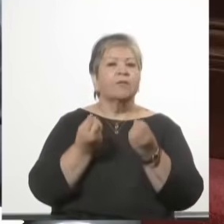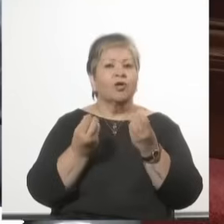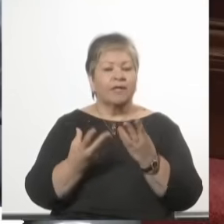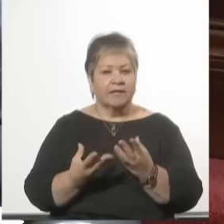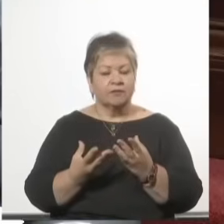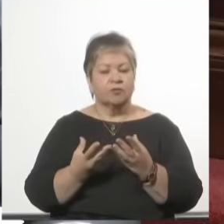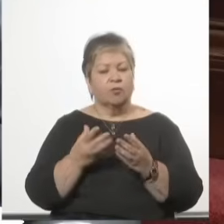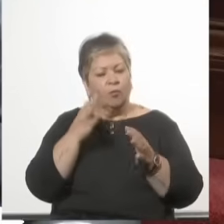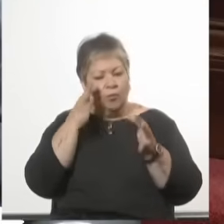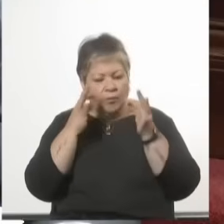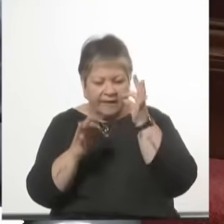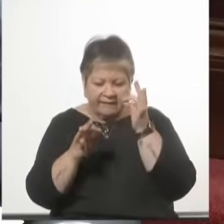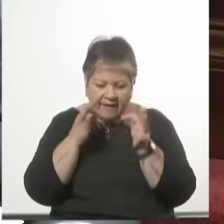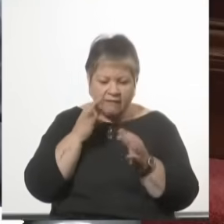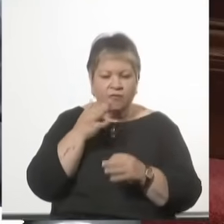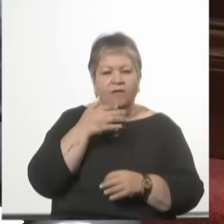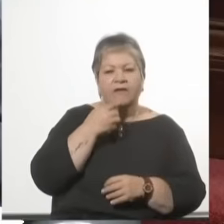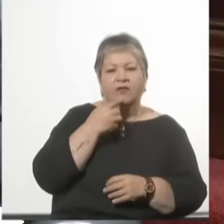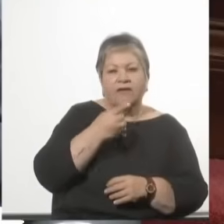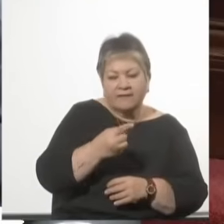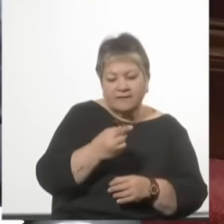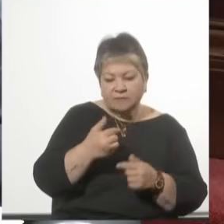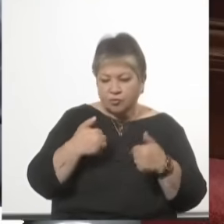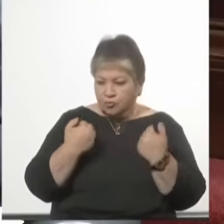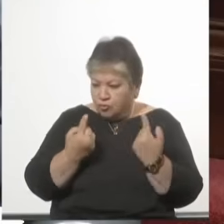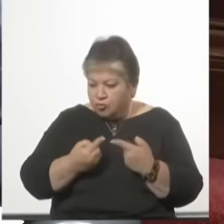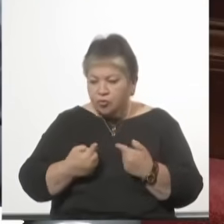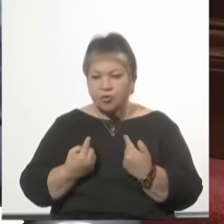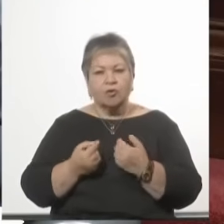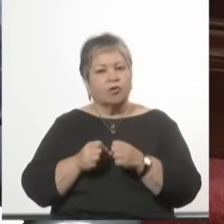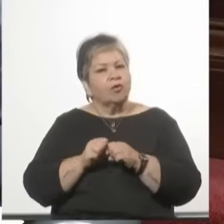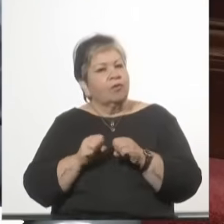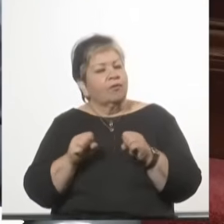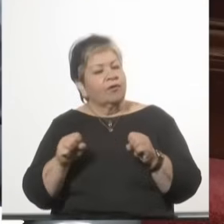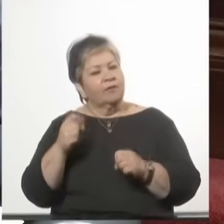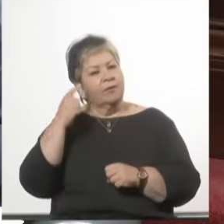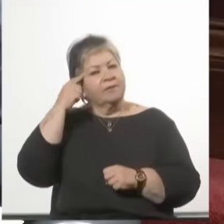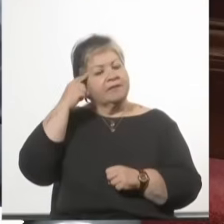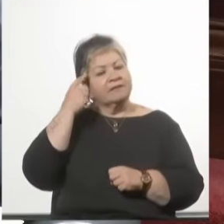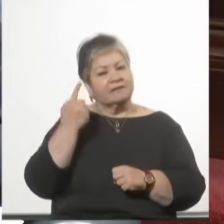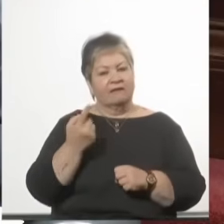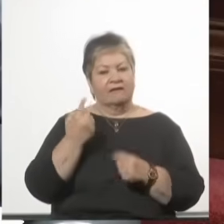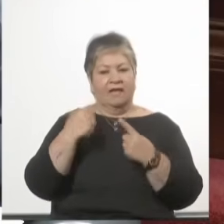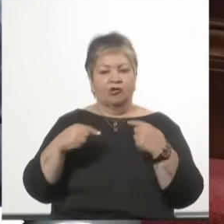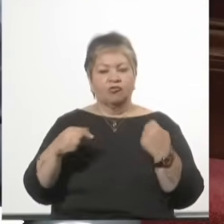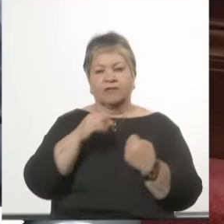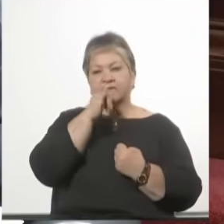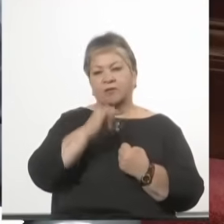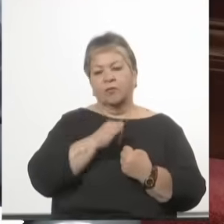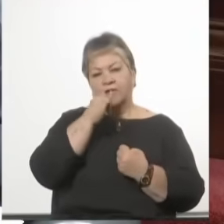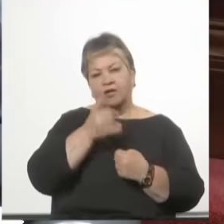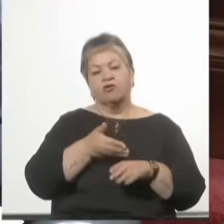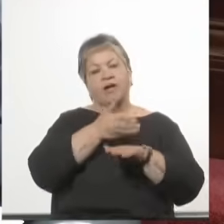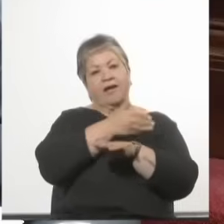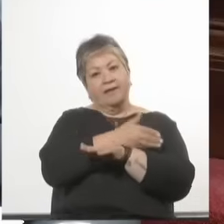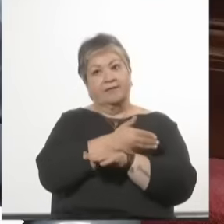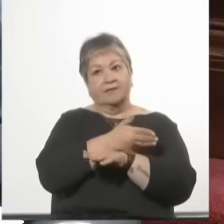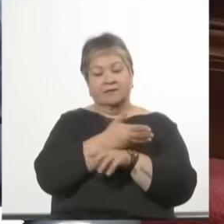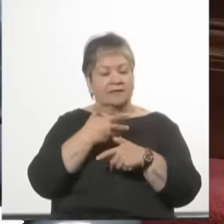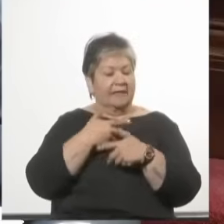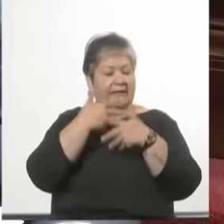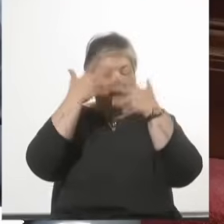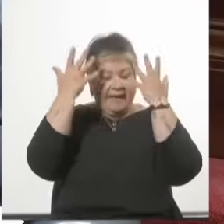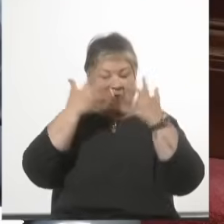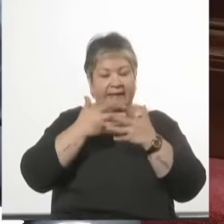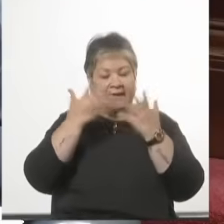cautelosos y medidos en nuestras afirmaciones, no podemos soslayar que los hechos antes comentados, que son de una gravedad inusitada,